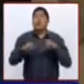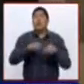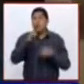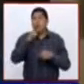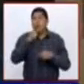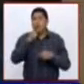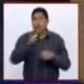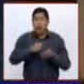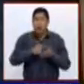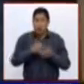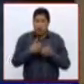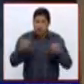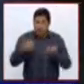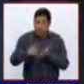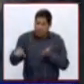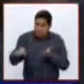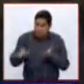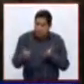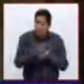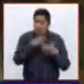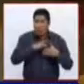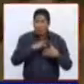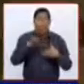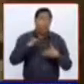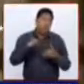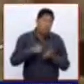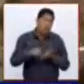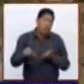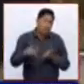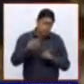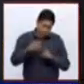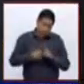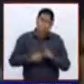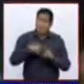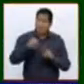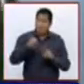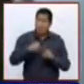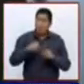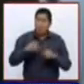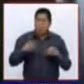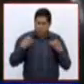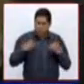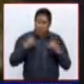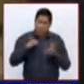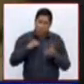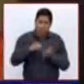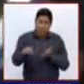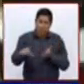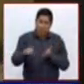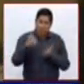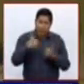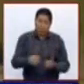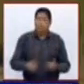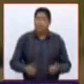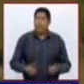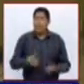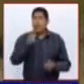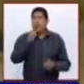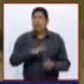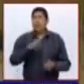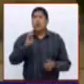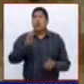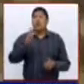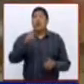señora paga un alquiler aparte. ¿Usted podría pagarle el alquiler? Le voy a pagar de este mes, le voy a pagar, don joven Héctor. Muy bien. ¿Ya? Doña Elba,